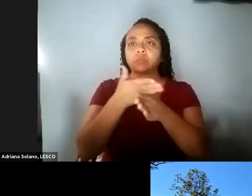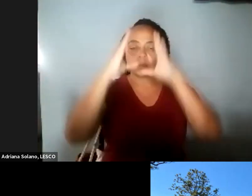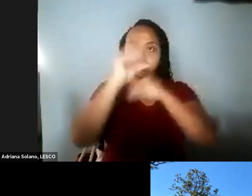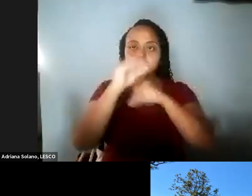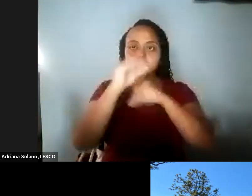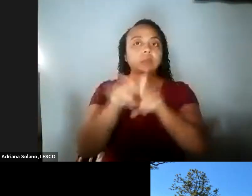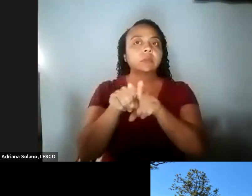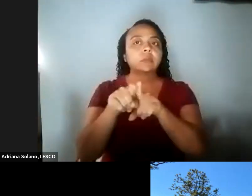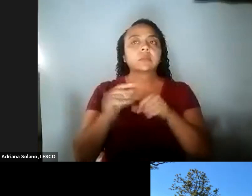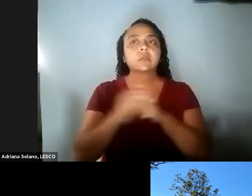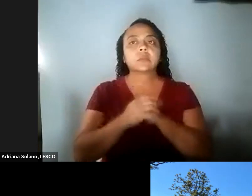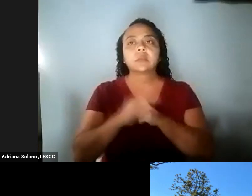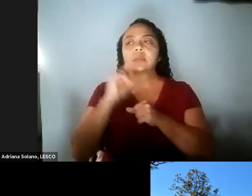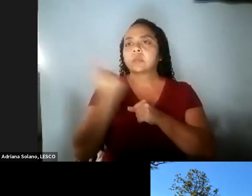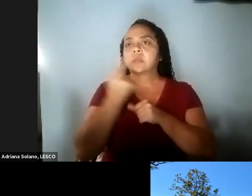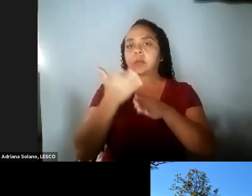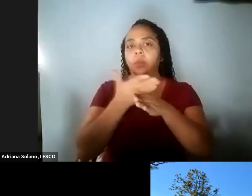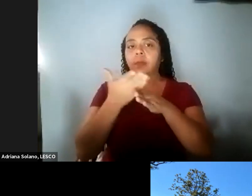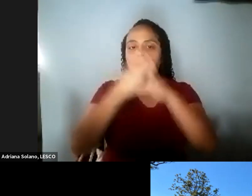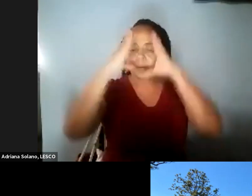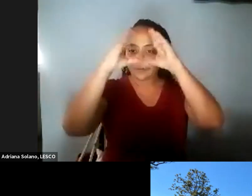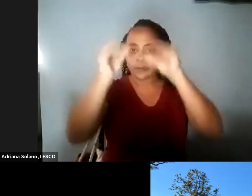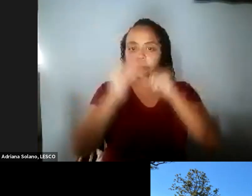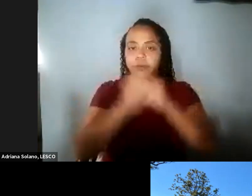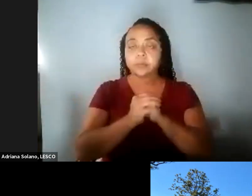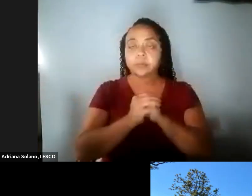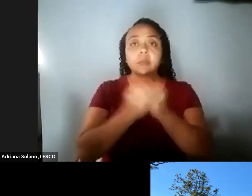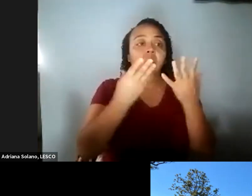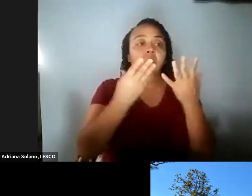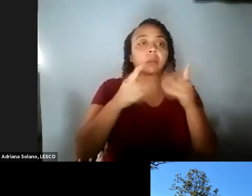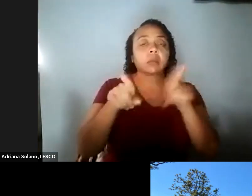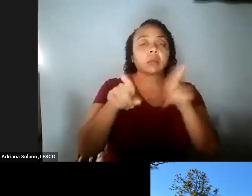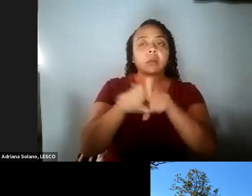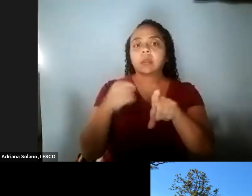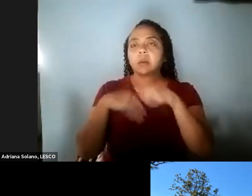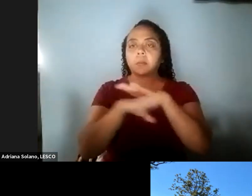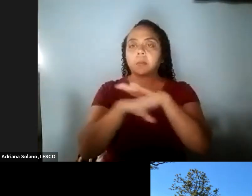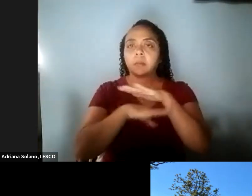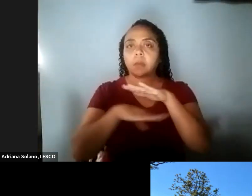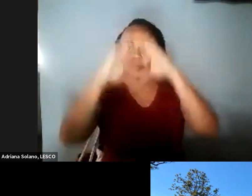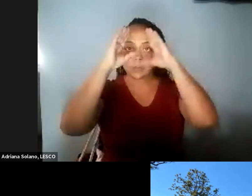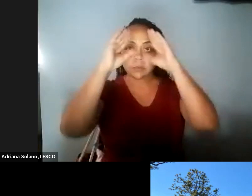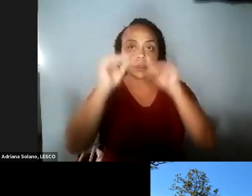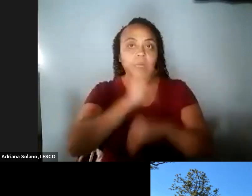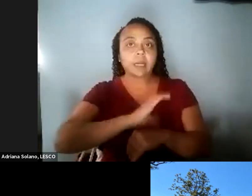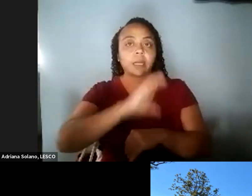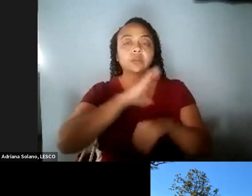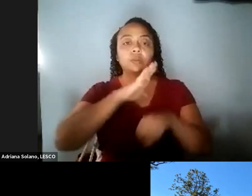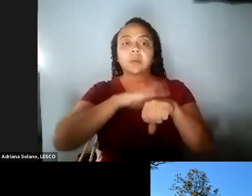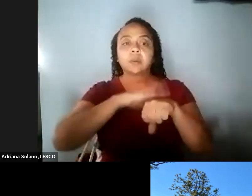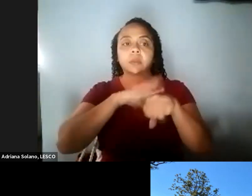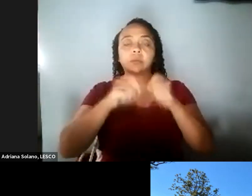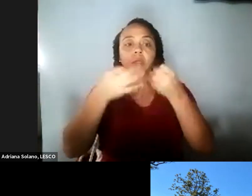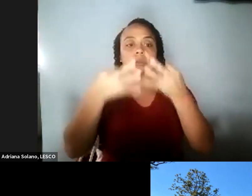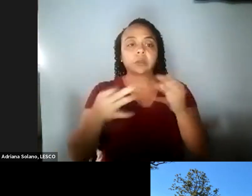no sólo compartir información en cantidad sino también tener bases de datos de calidad que nos permitan tomar decisiones mucho